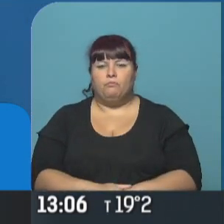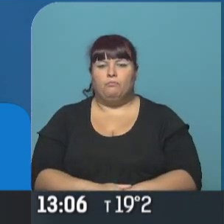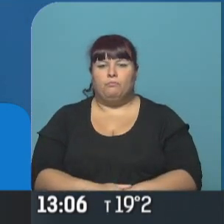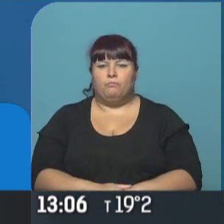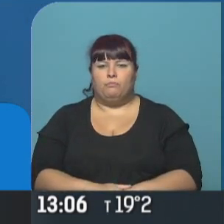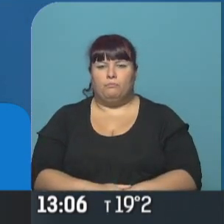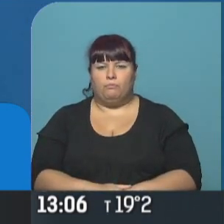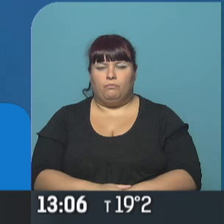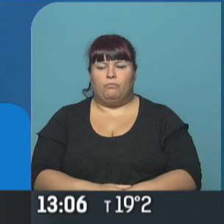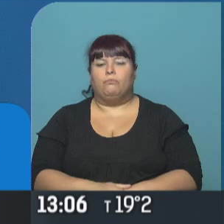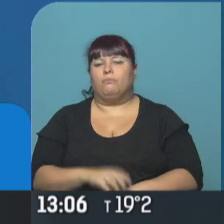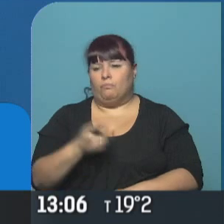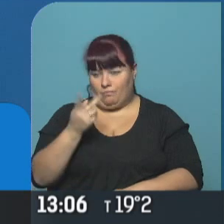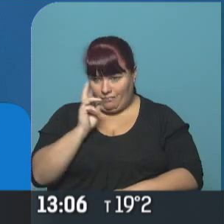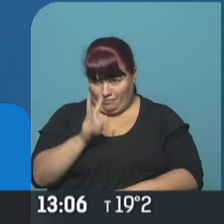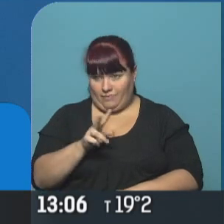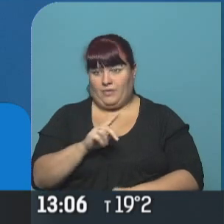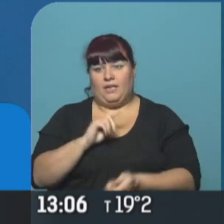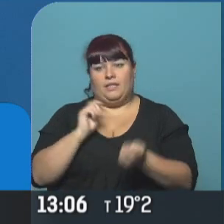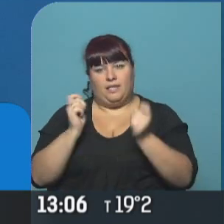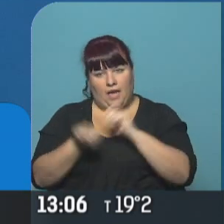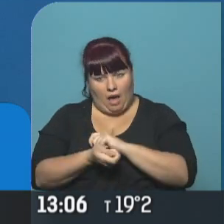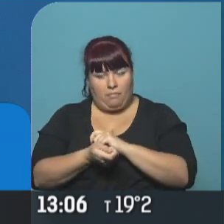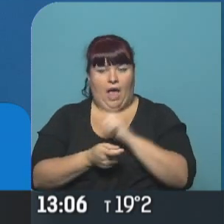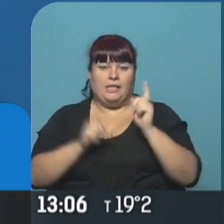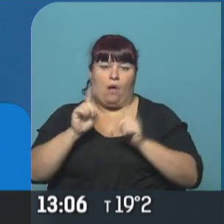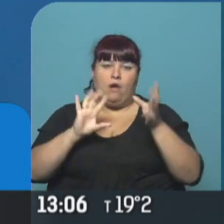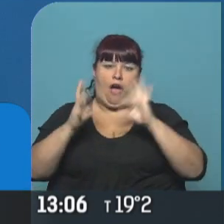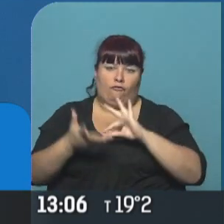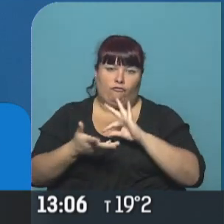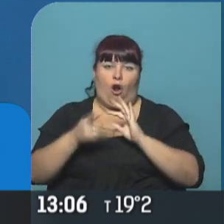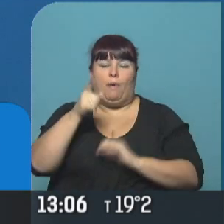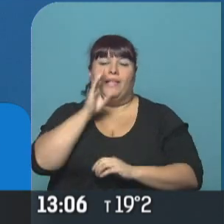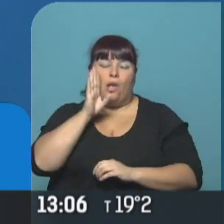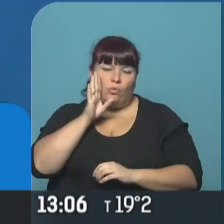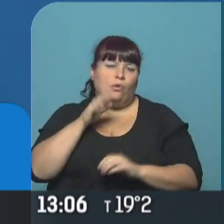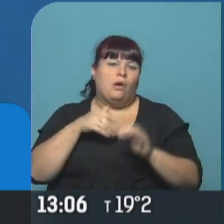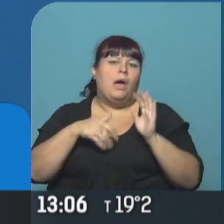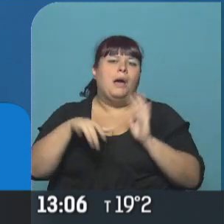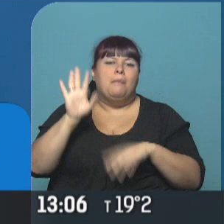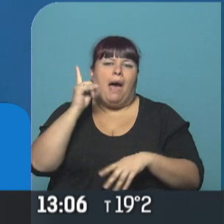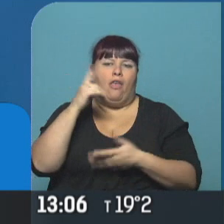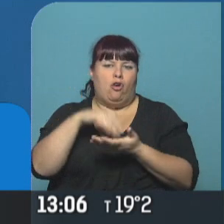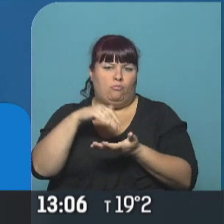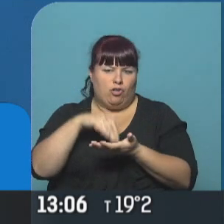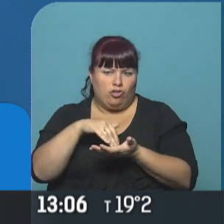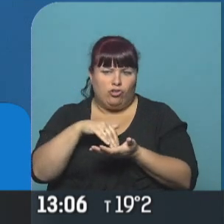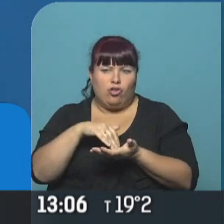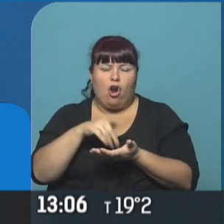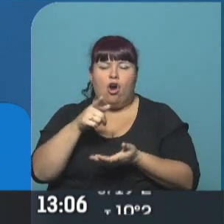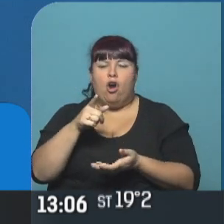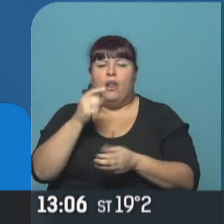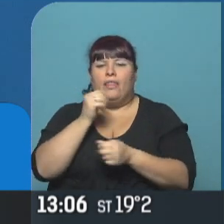America restored, more than a ha million visto que se jobs at home. restaurasen ciertas condiciones en Estados Unidos, also más what the world has de seen 1 millón under President de Donald